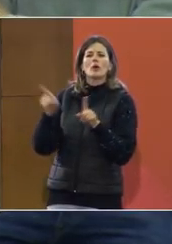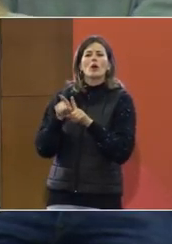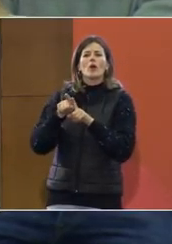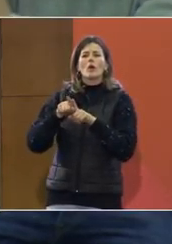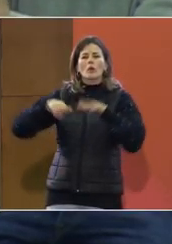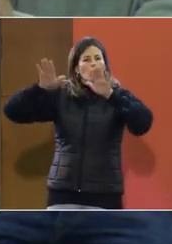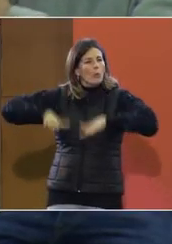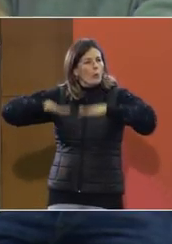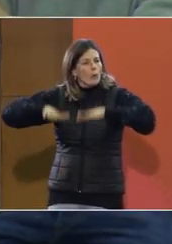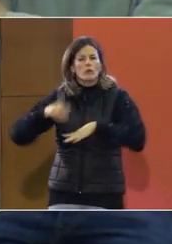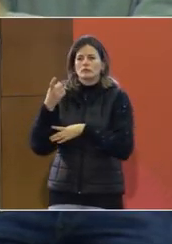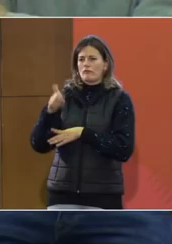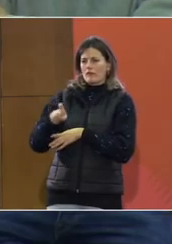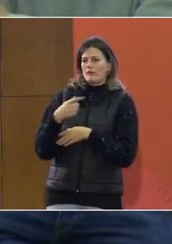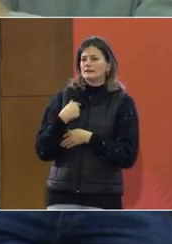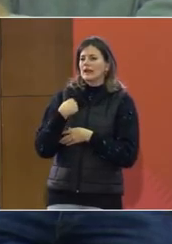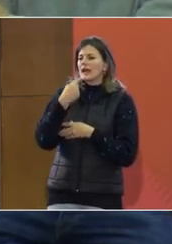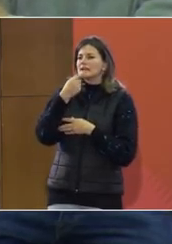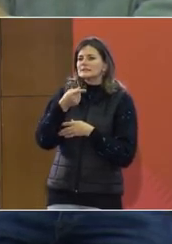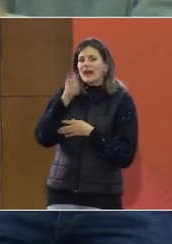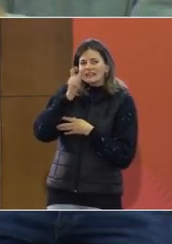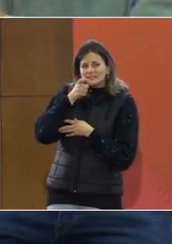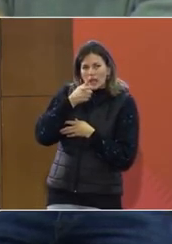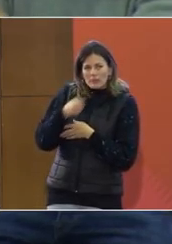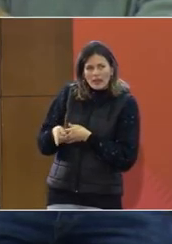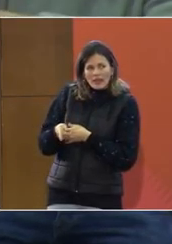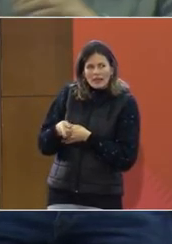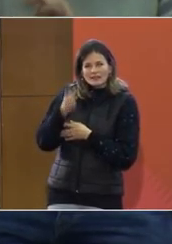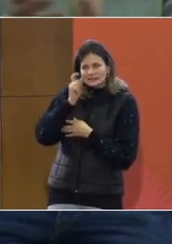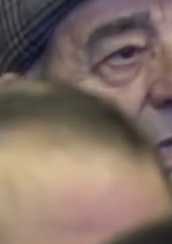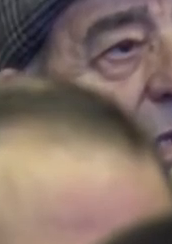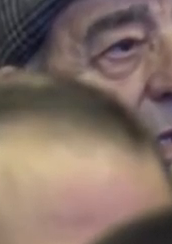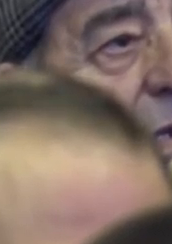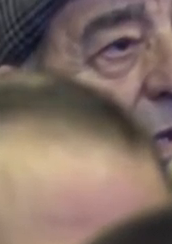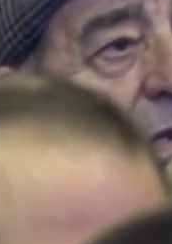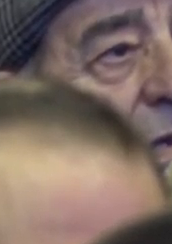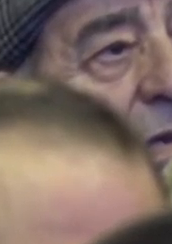en un mesías. Se puede susurrar, Xavier Domènech, Xavier Domènech.